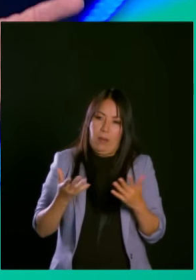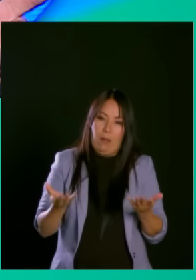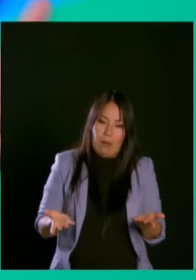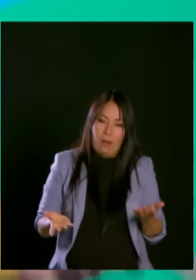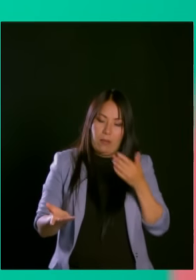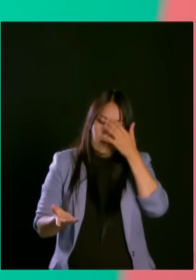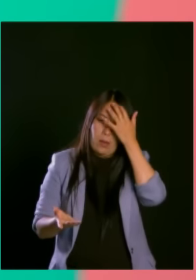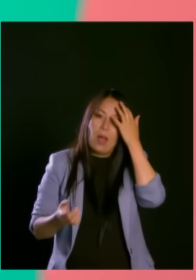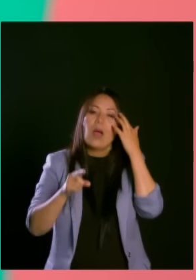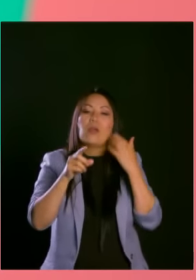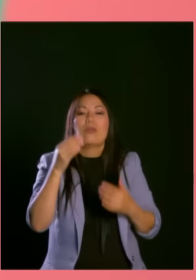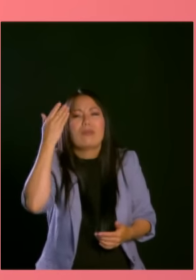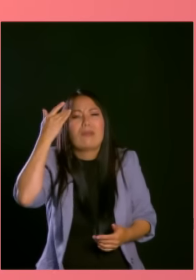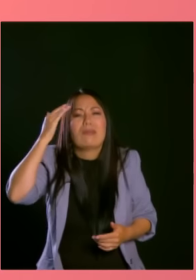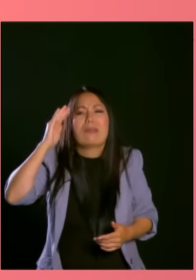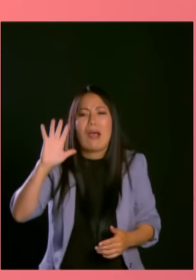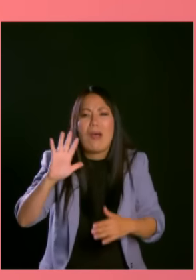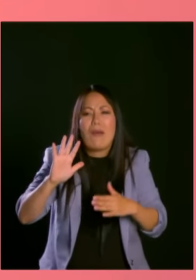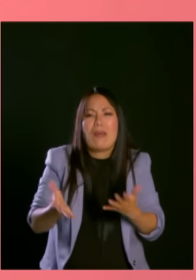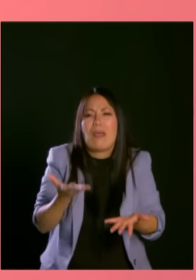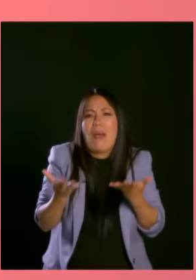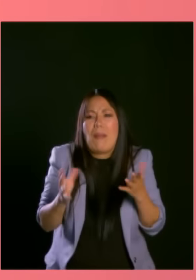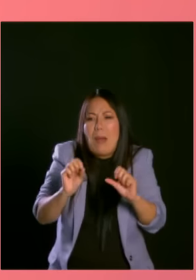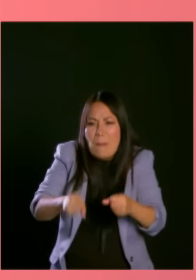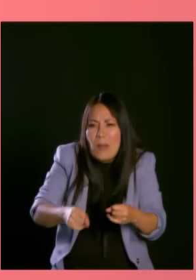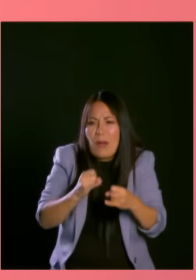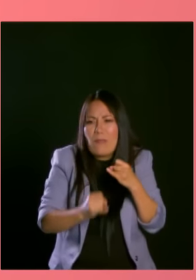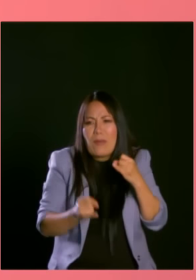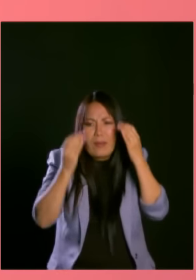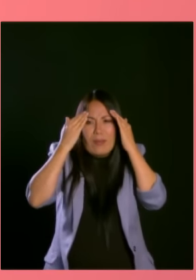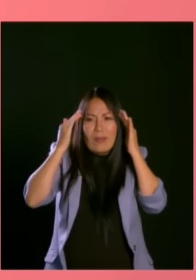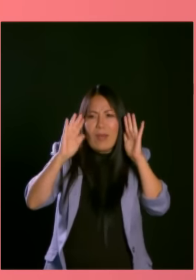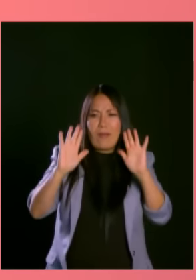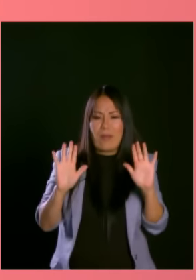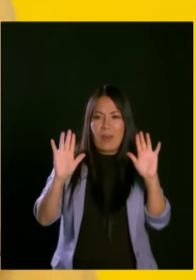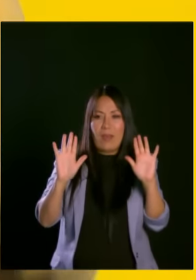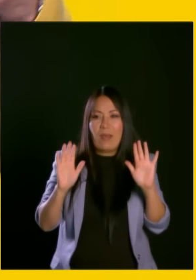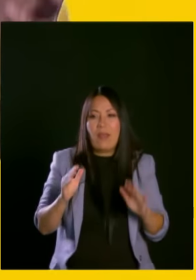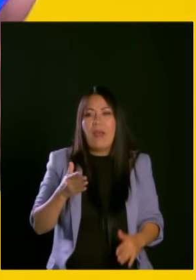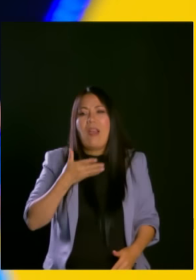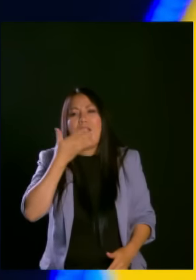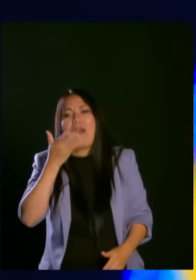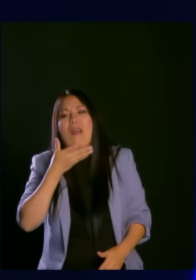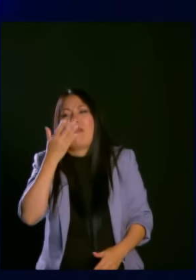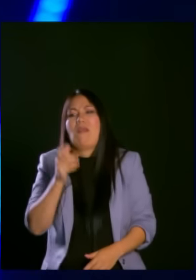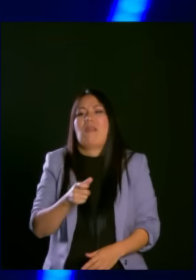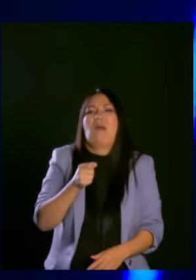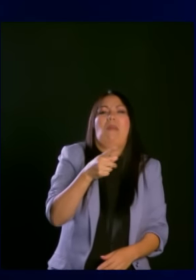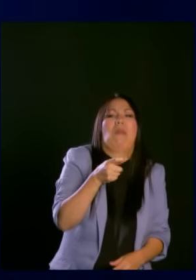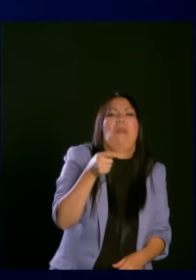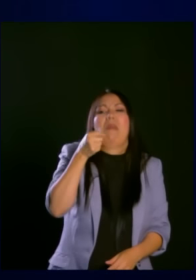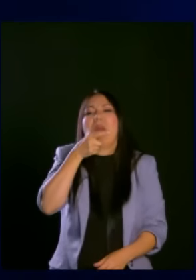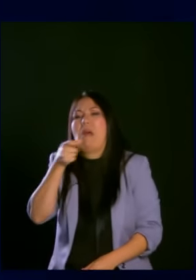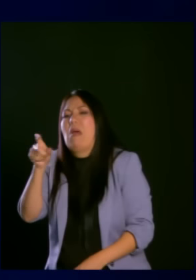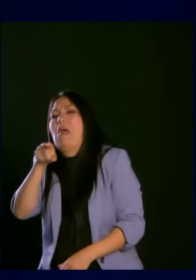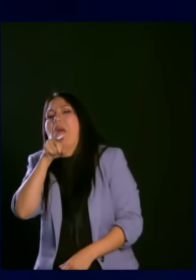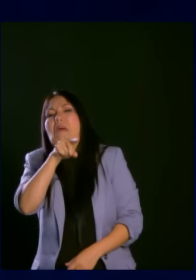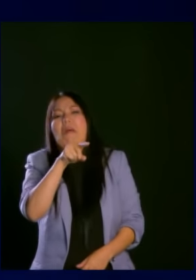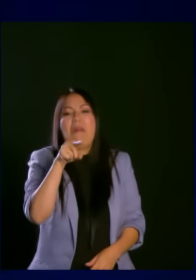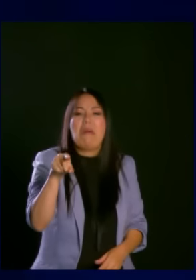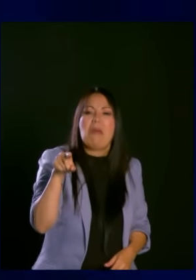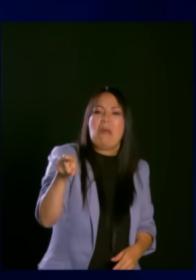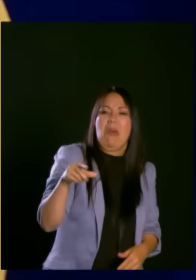vas a terminar. ¿Me estoy explicando? Es fácil tirar ripio a la gente, como otra persona me decía, es que yo no quiero una